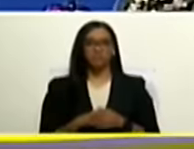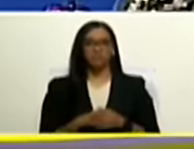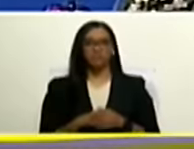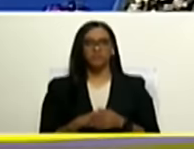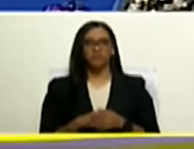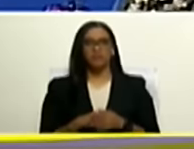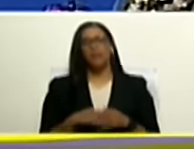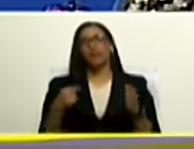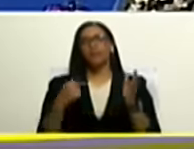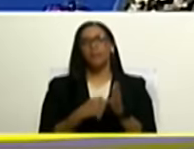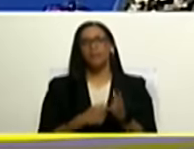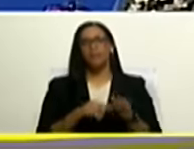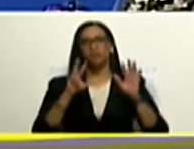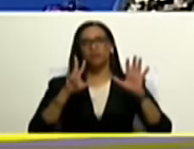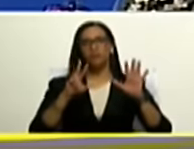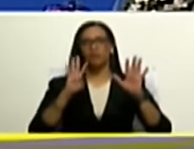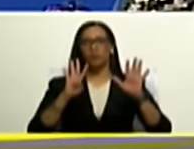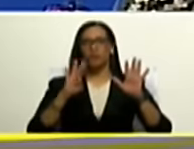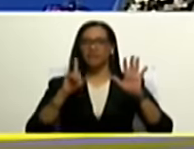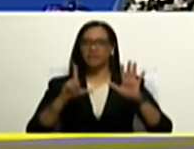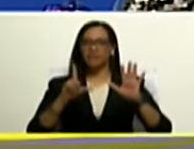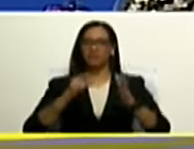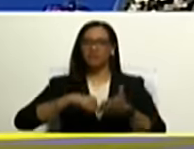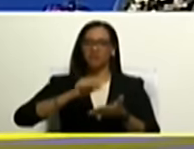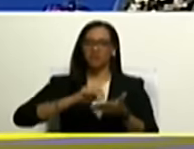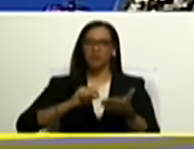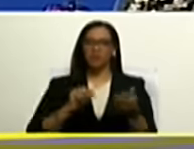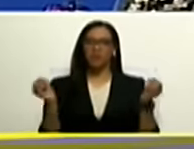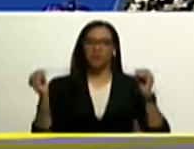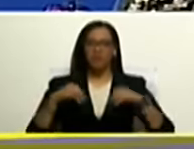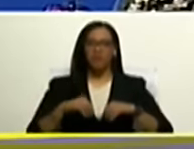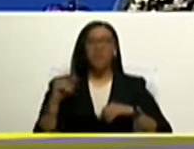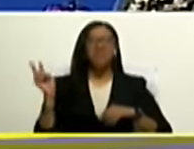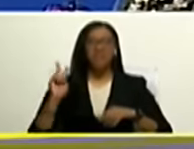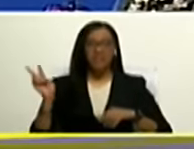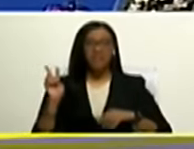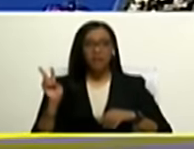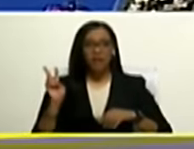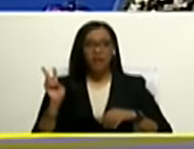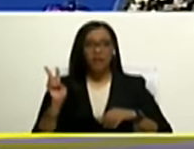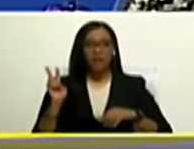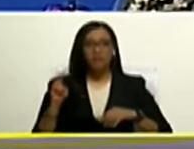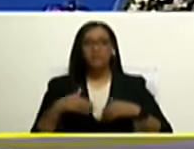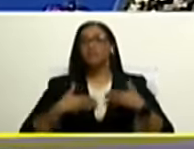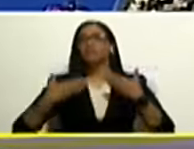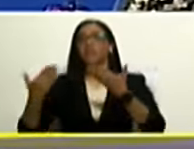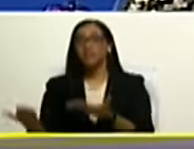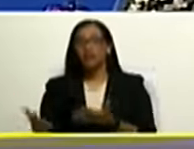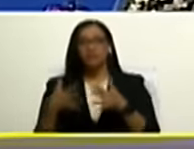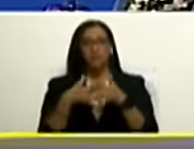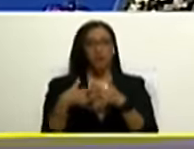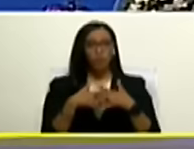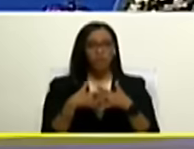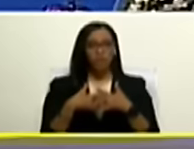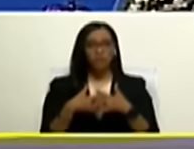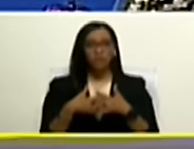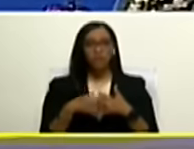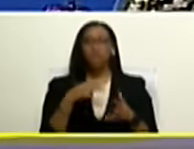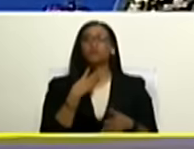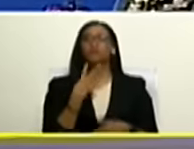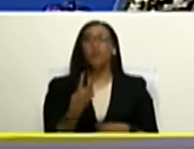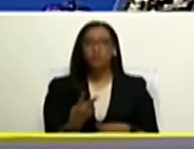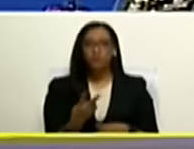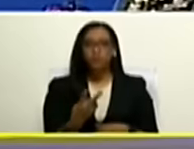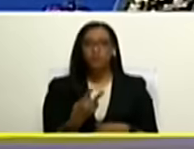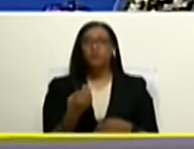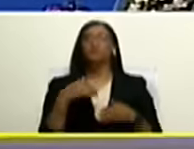Y en 1897 se firma un tratado y Venezuela le delega a los Estados Unidos su voz,